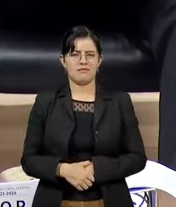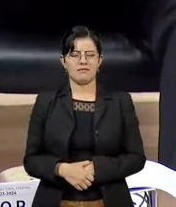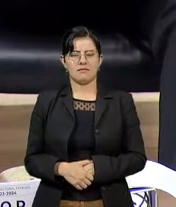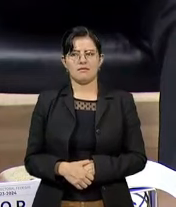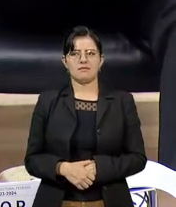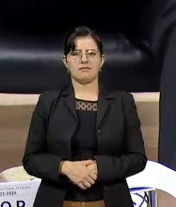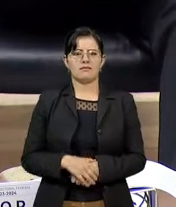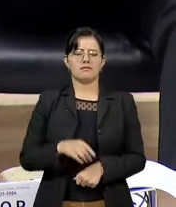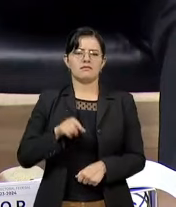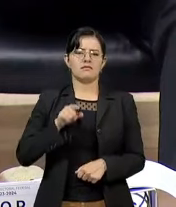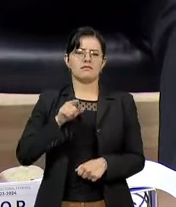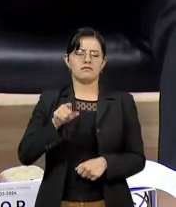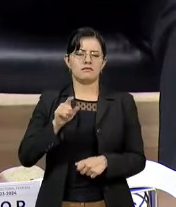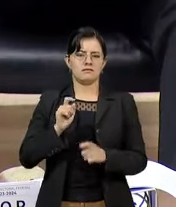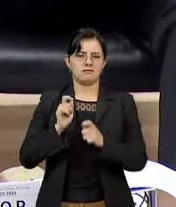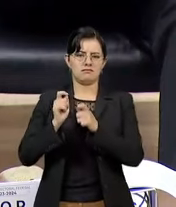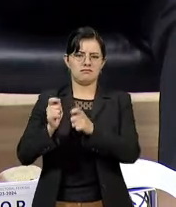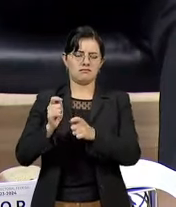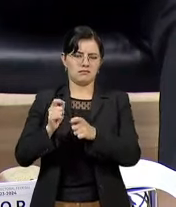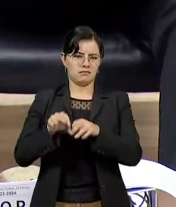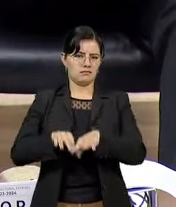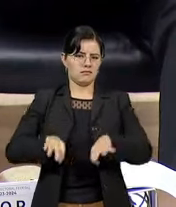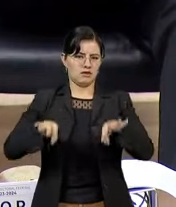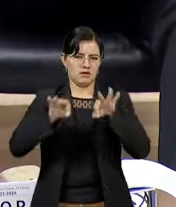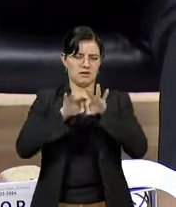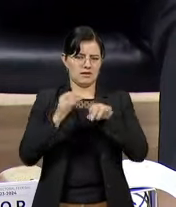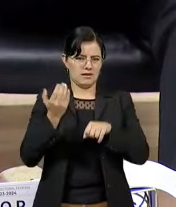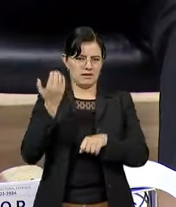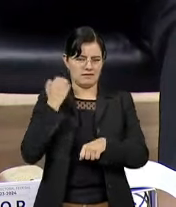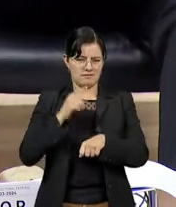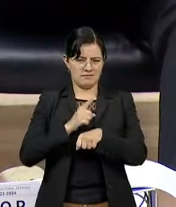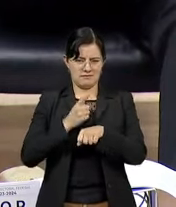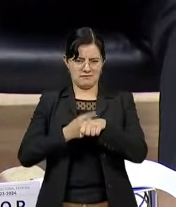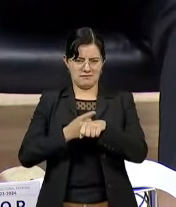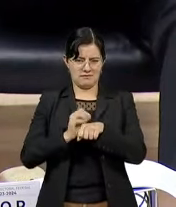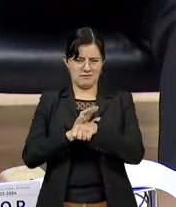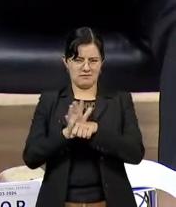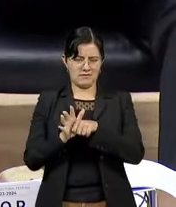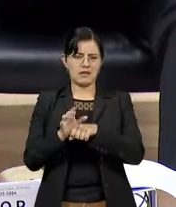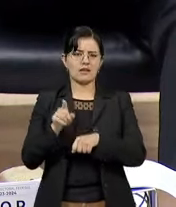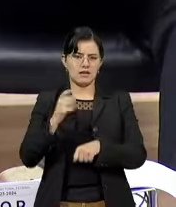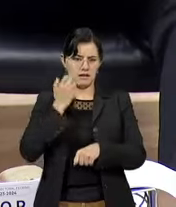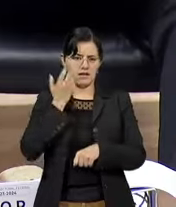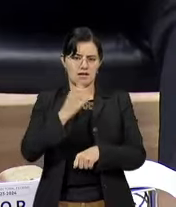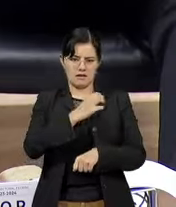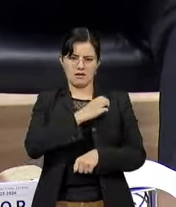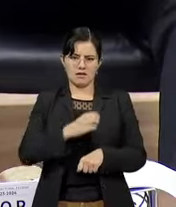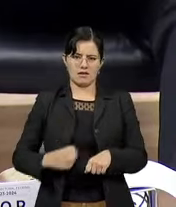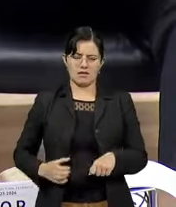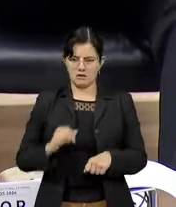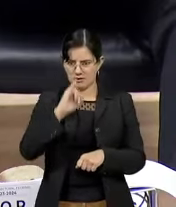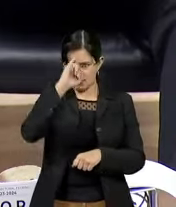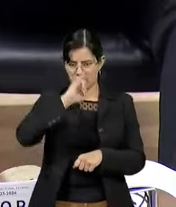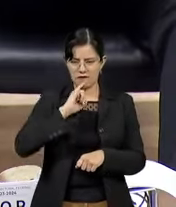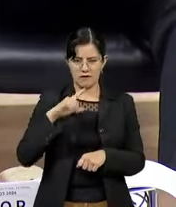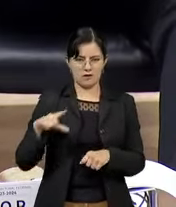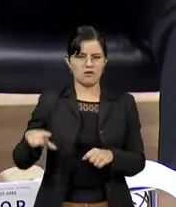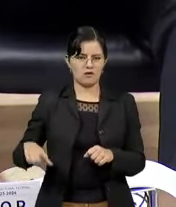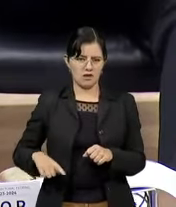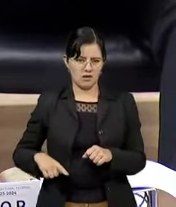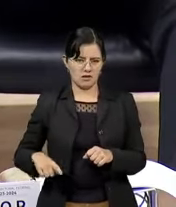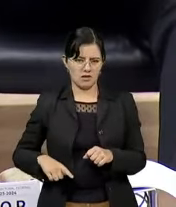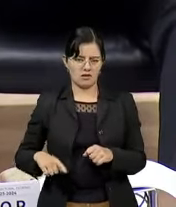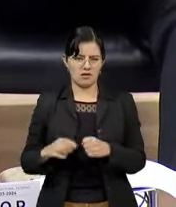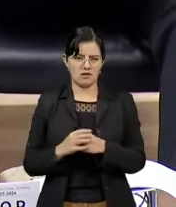en la época de crisis de covid que además quiso ser candidato a jefe de gobierno y que no hace ninguna crítica ese lo